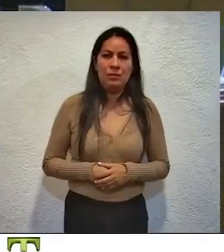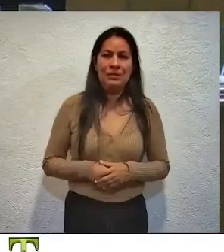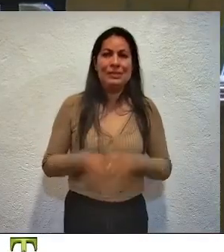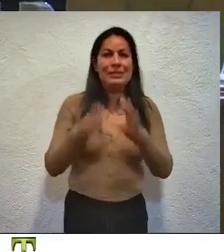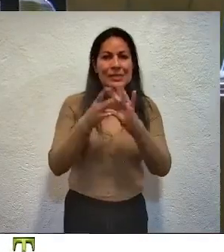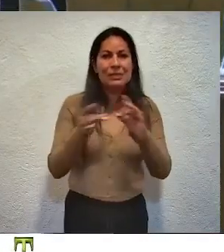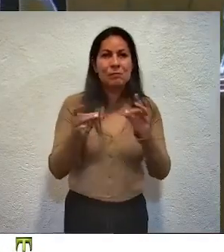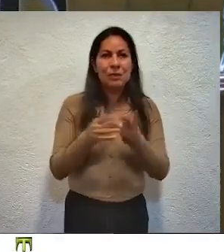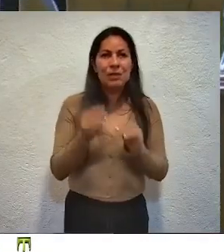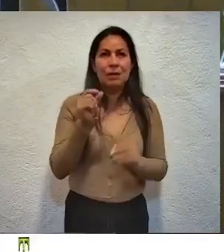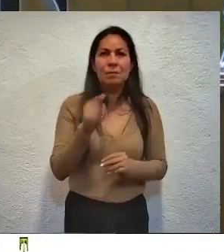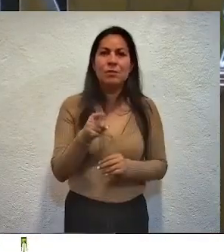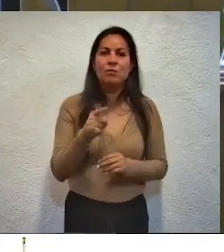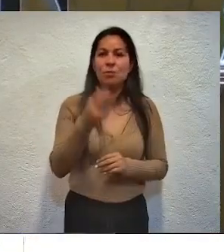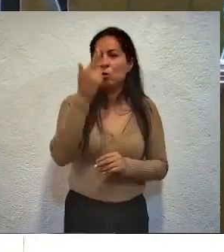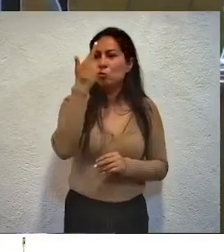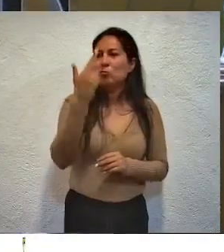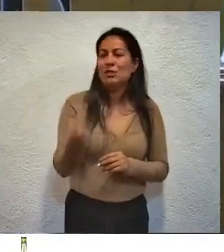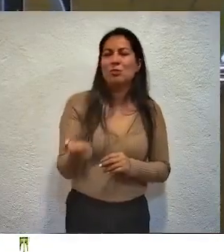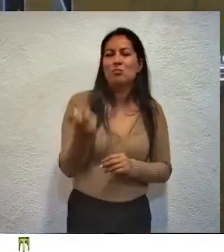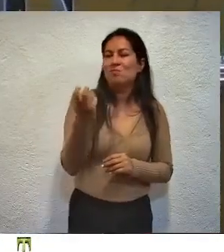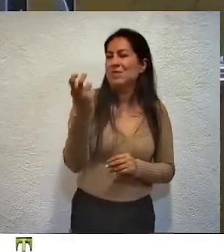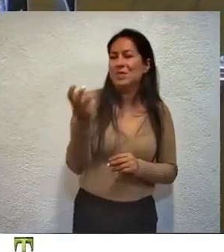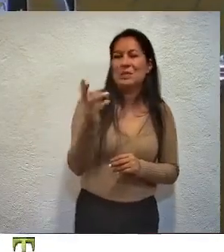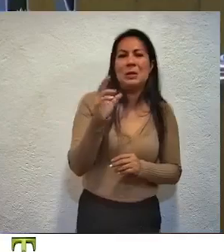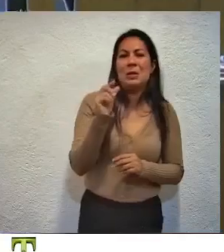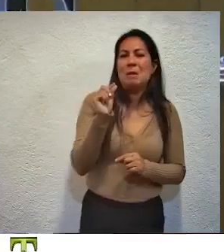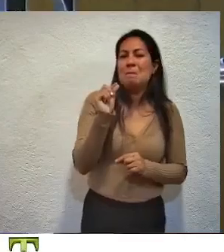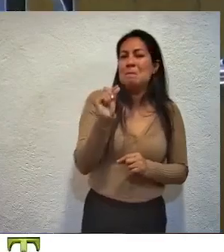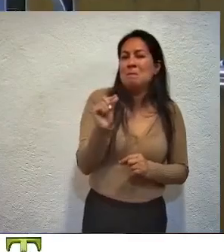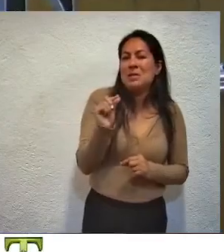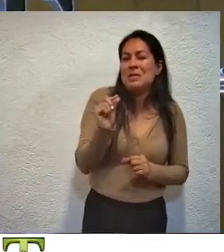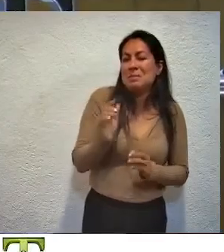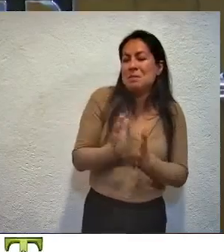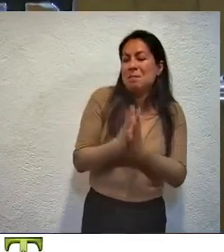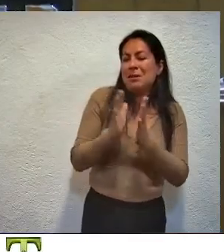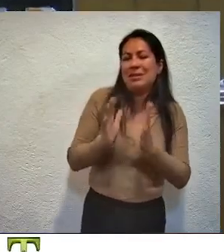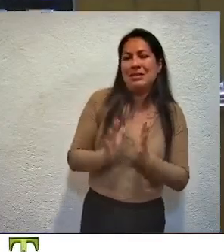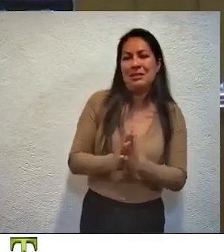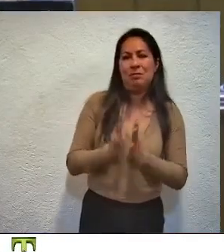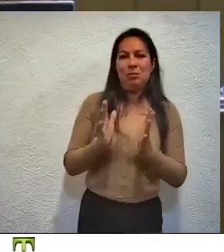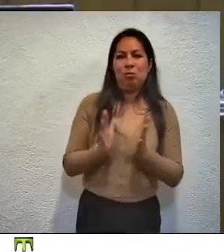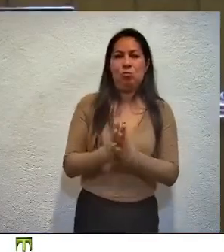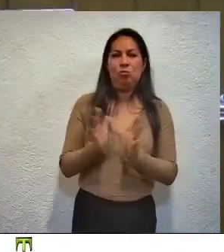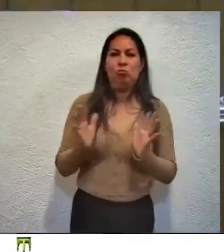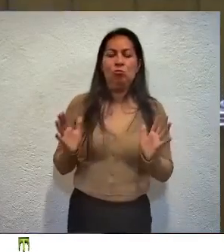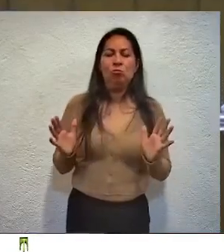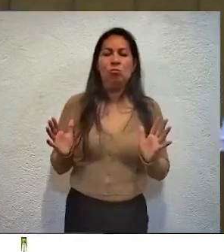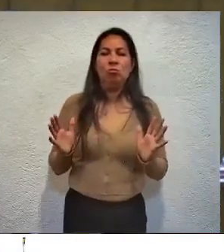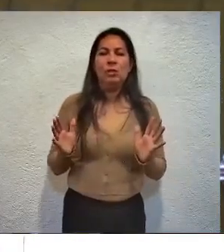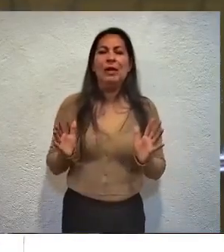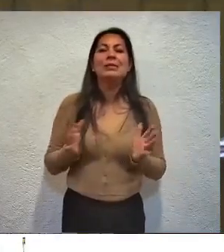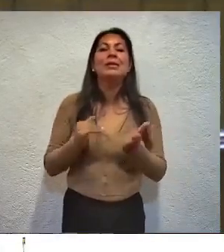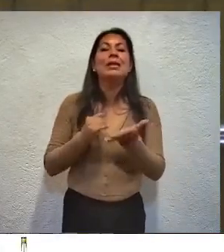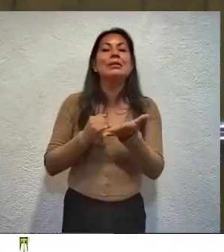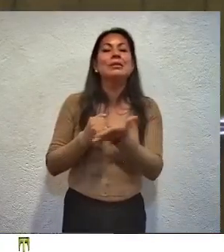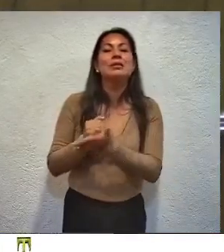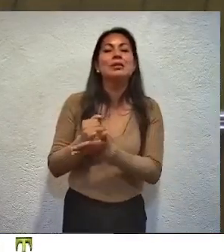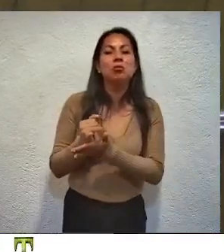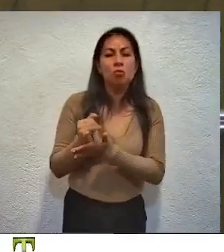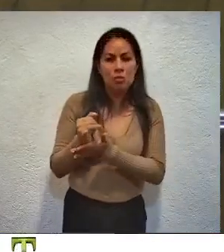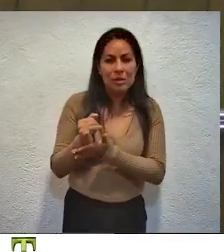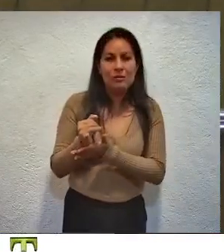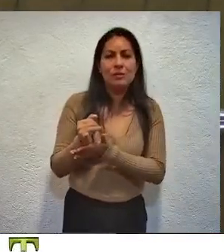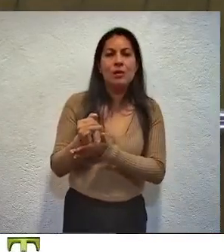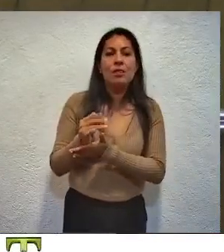justifica justamente su razón de ser en la mínima intervención hacia la determinación